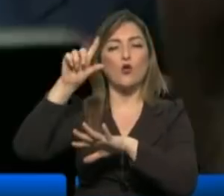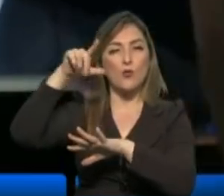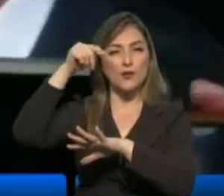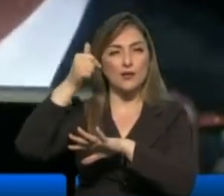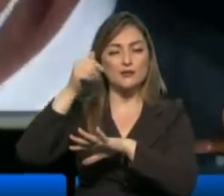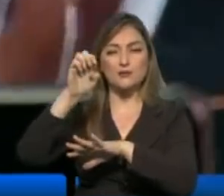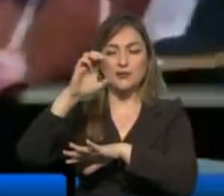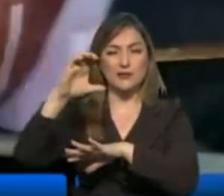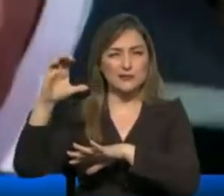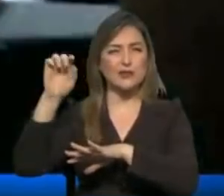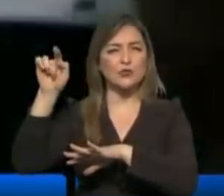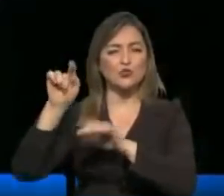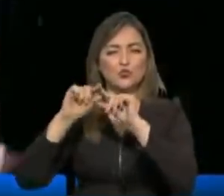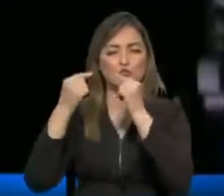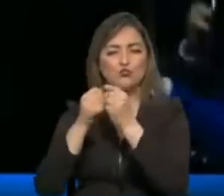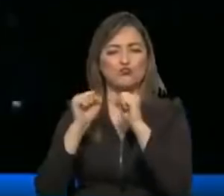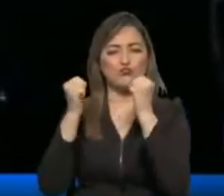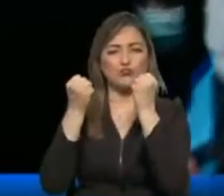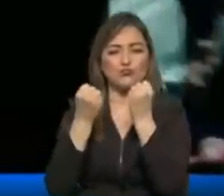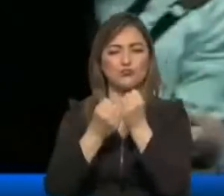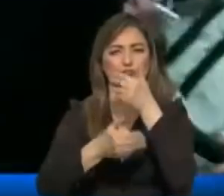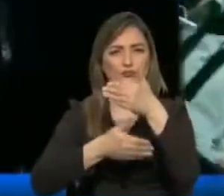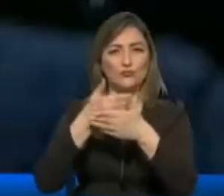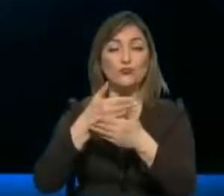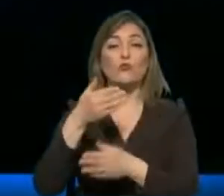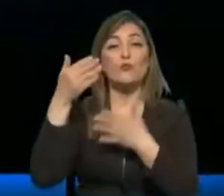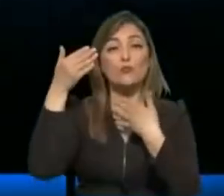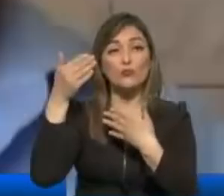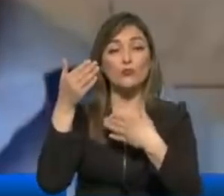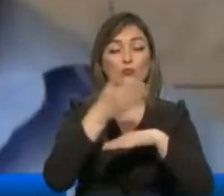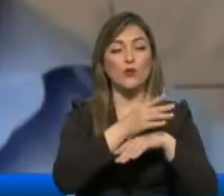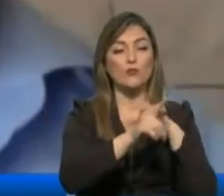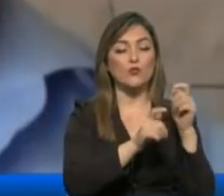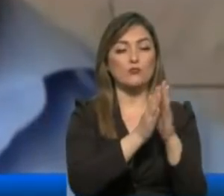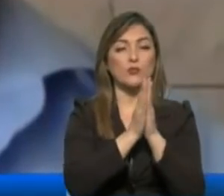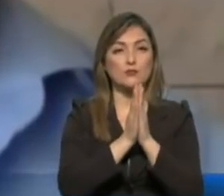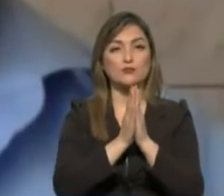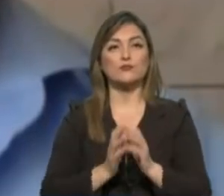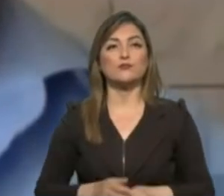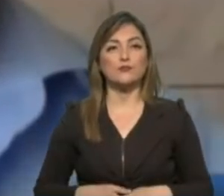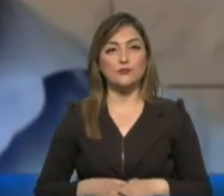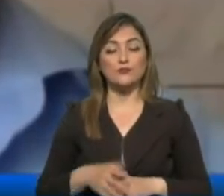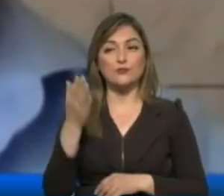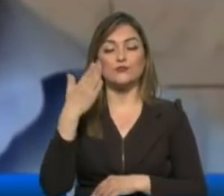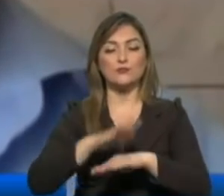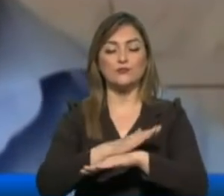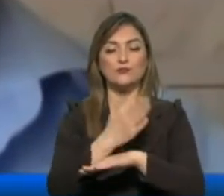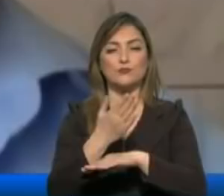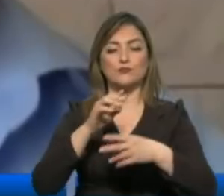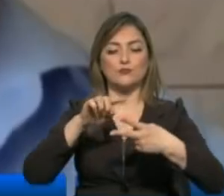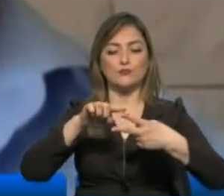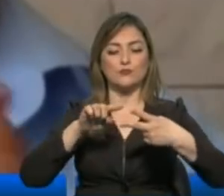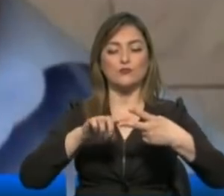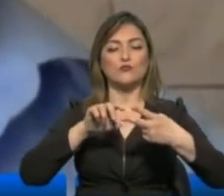EC, se cumplió un proceso político sobre la base de un pedido ciudadano. El alcalde había incurrido en dos causales de remoción